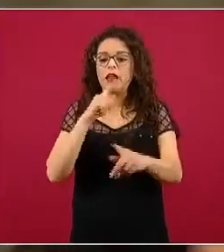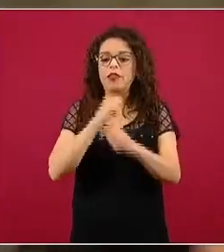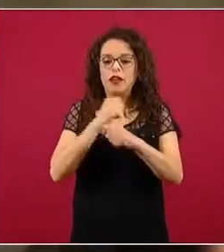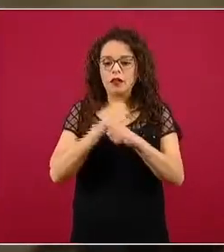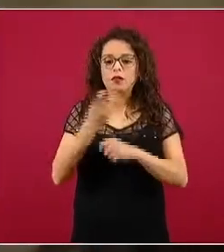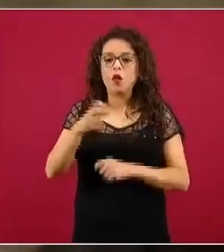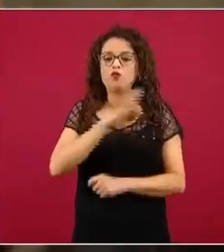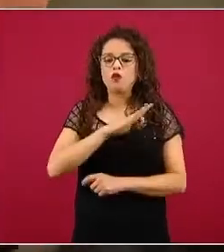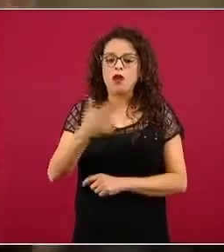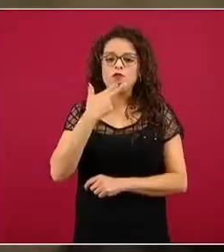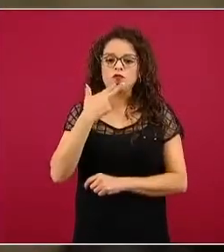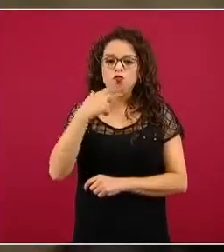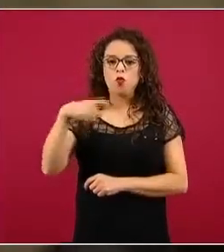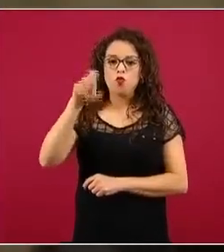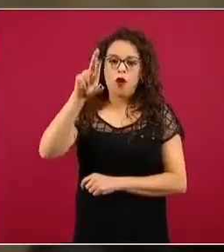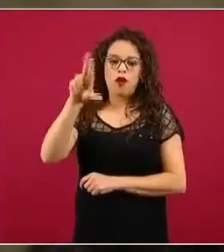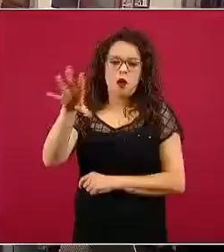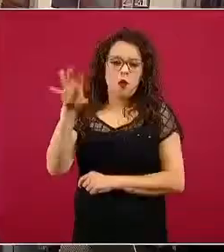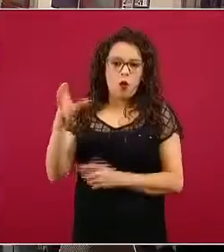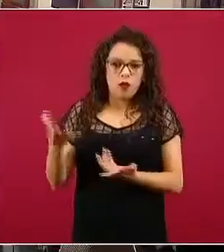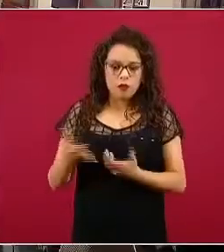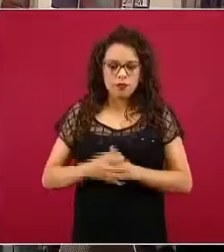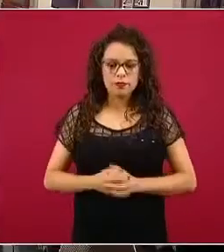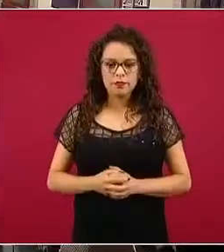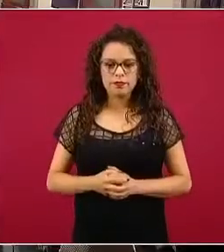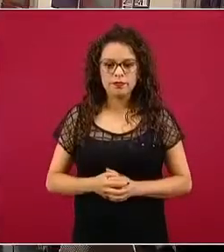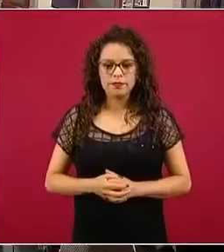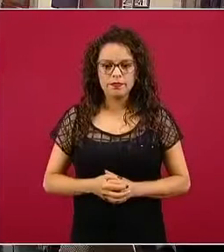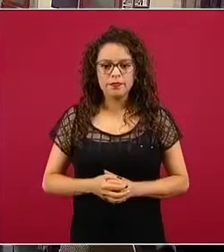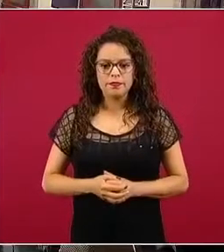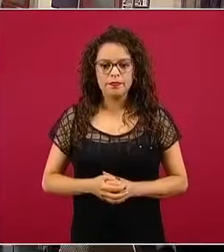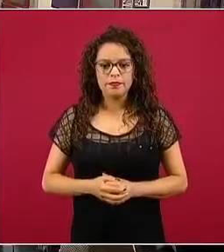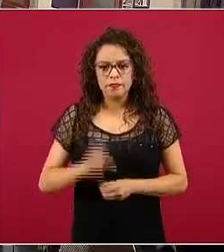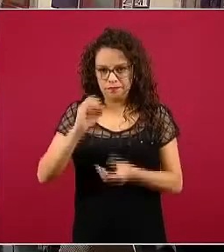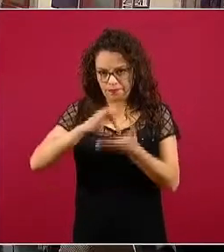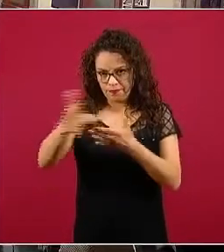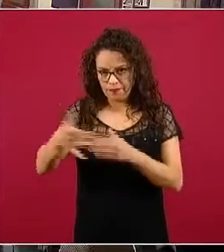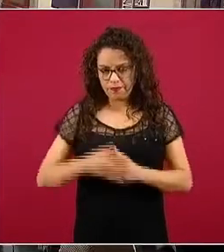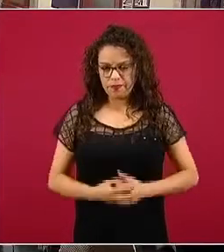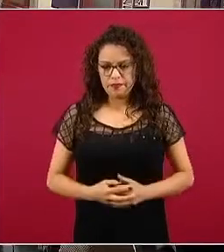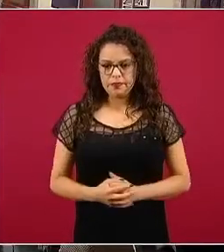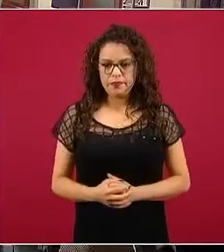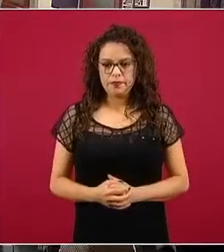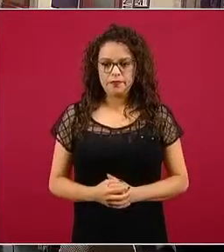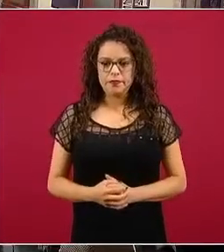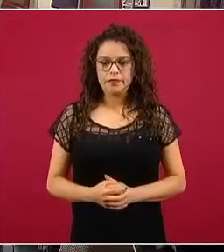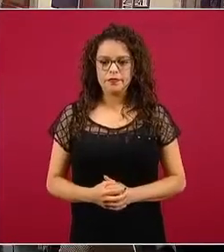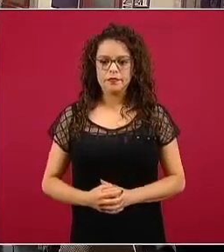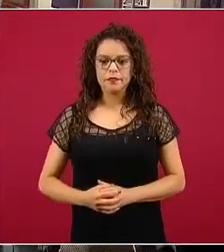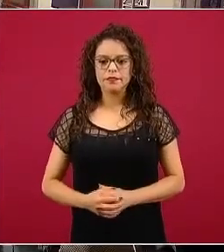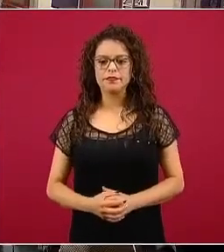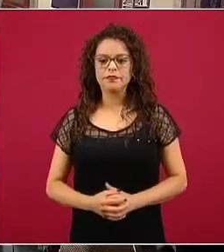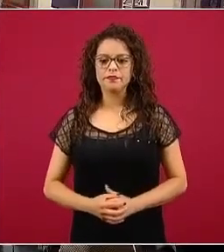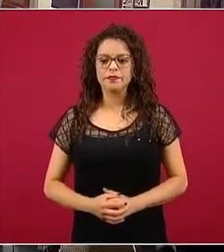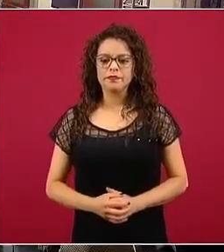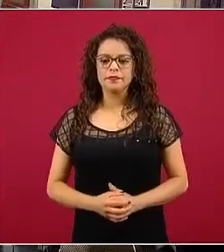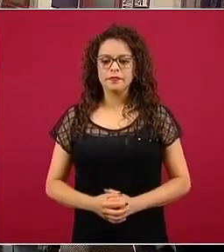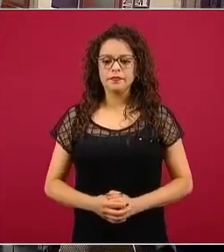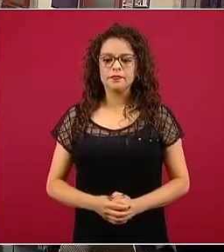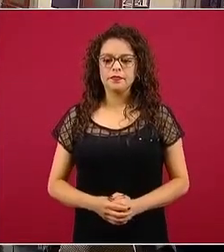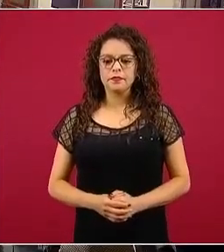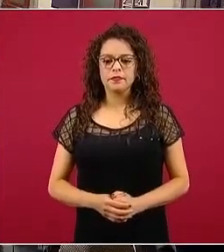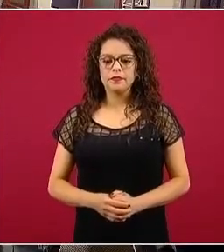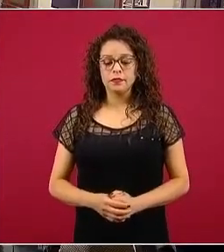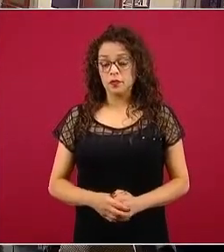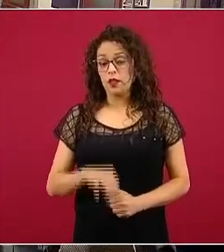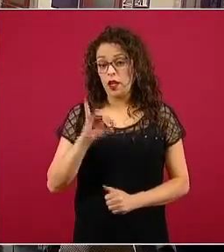el sistema de transporte público. Gracias. Sí, es una cosa justamente